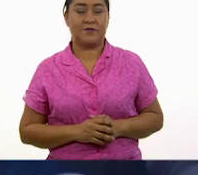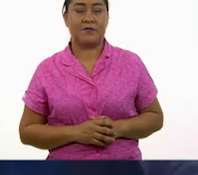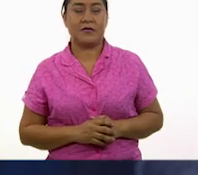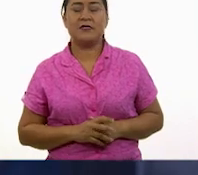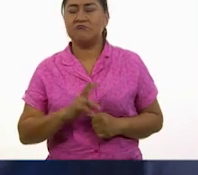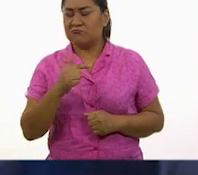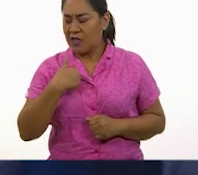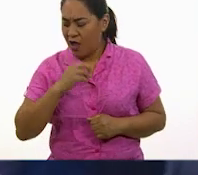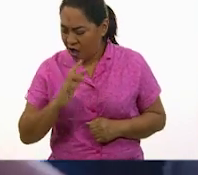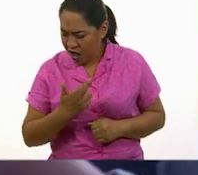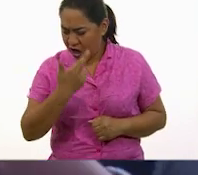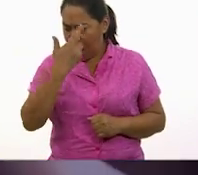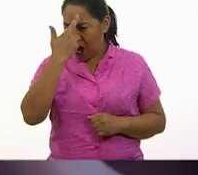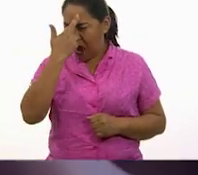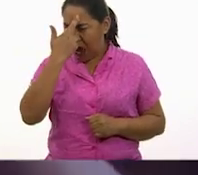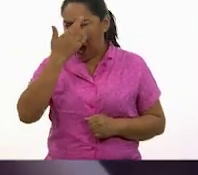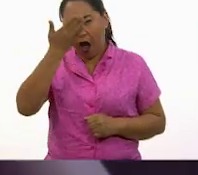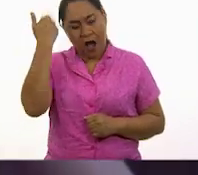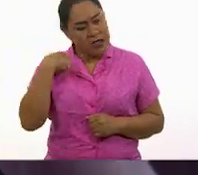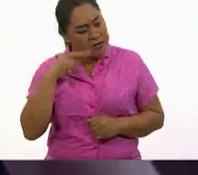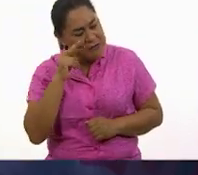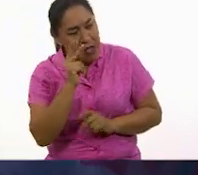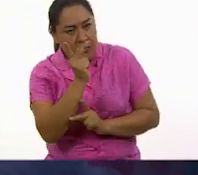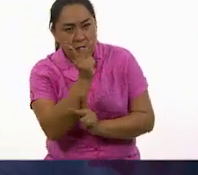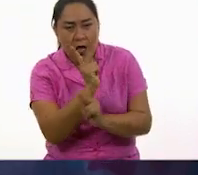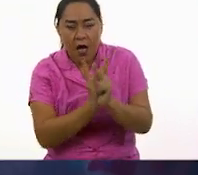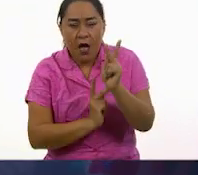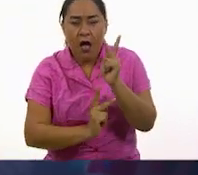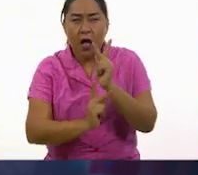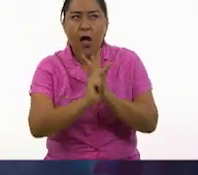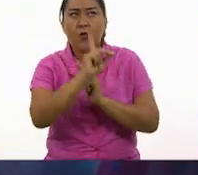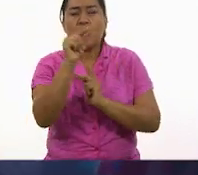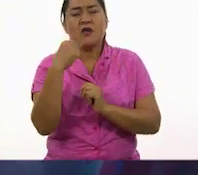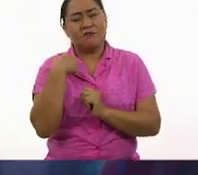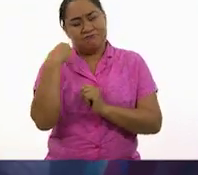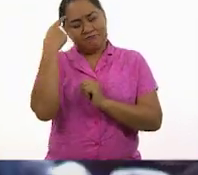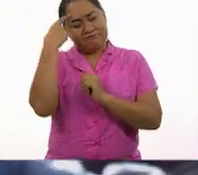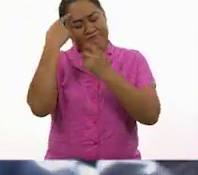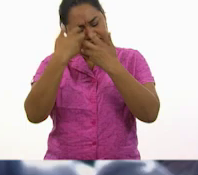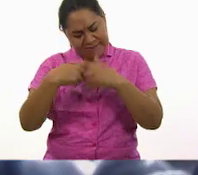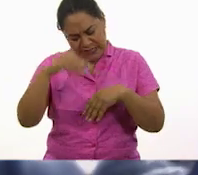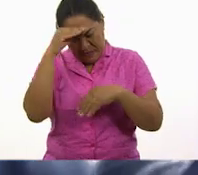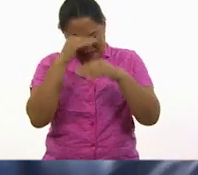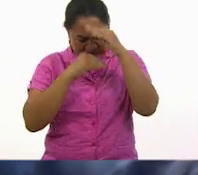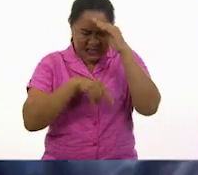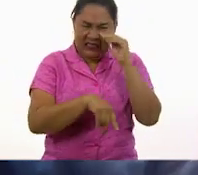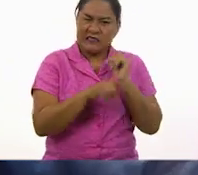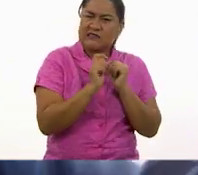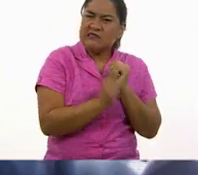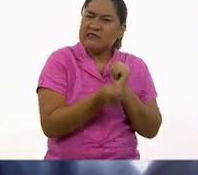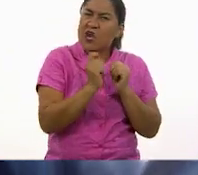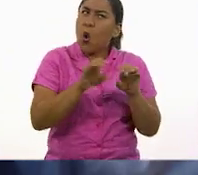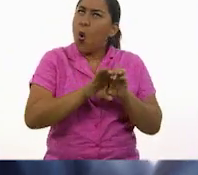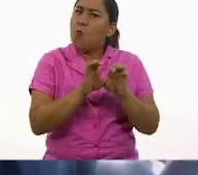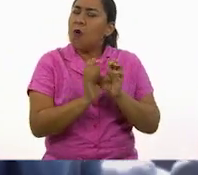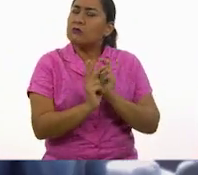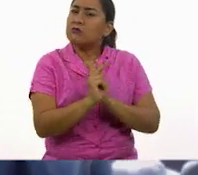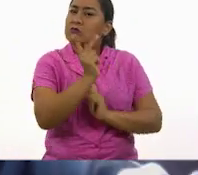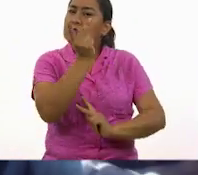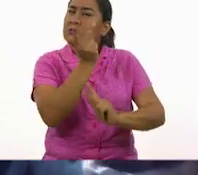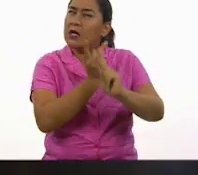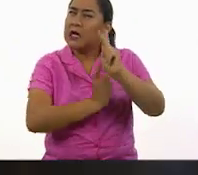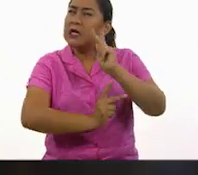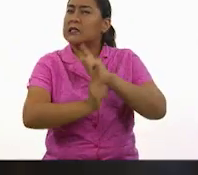Todavía me acuerdo la primera vez que vi germinar una plantita y en mi cabeza solo podía pensar qué tenía que pasar en él para que